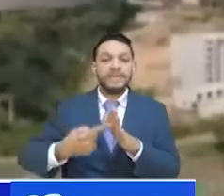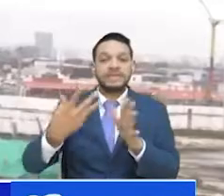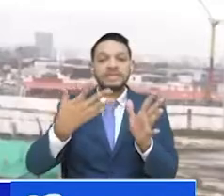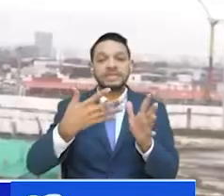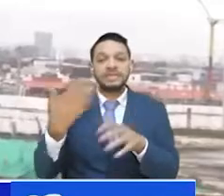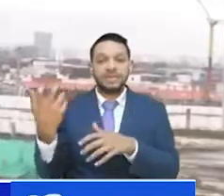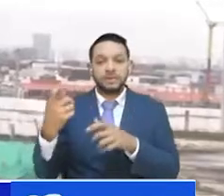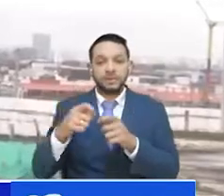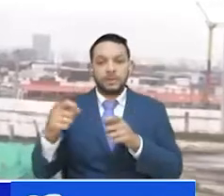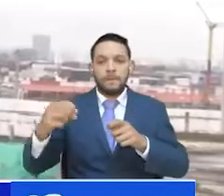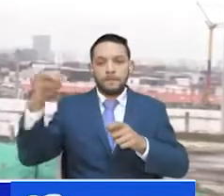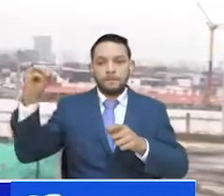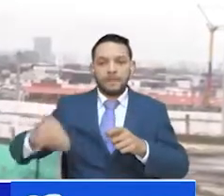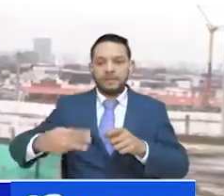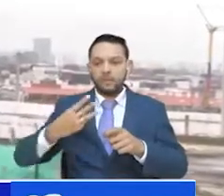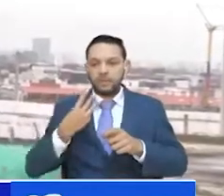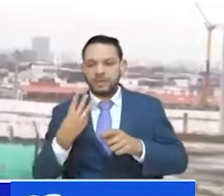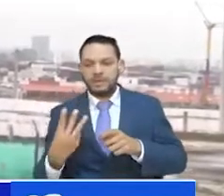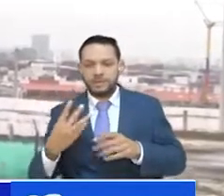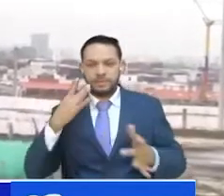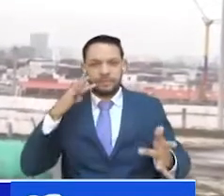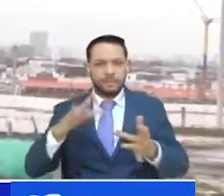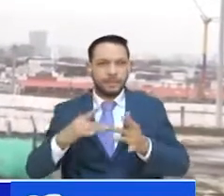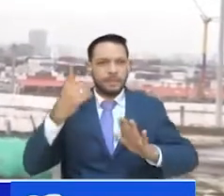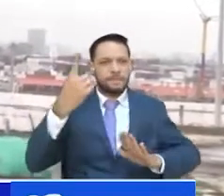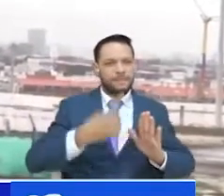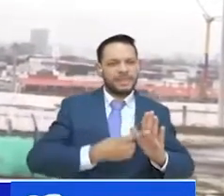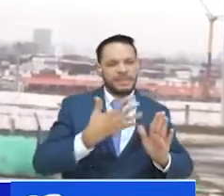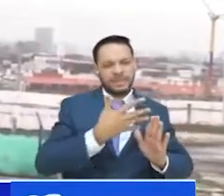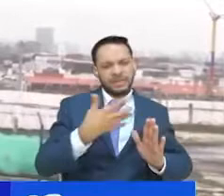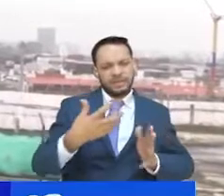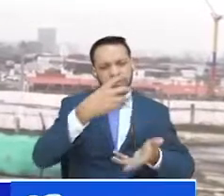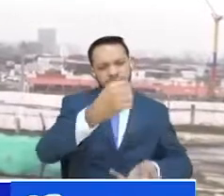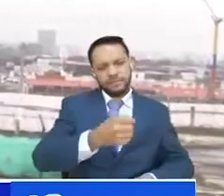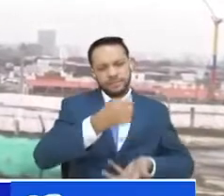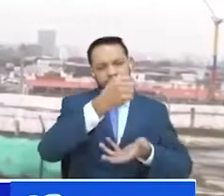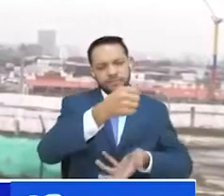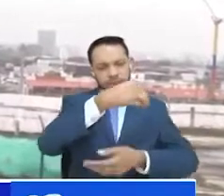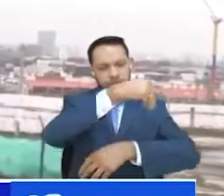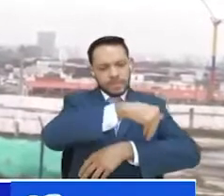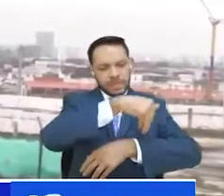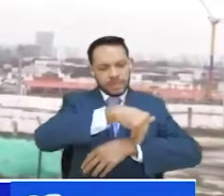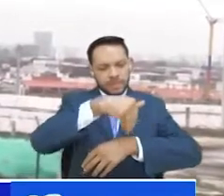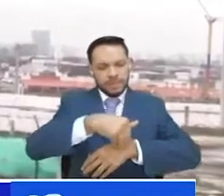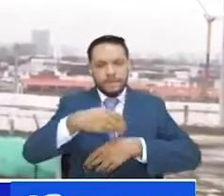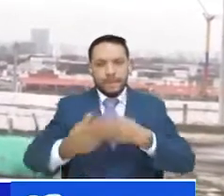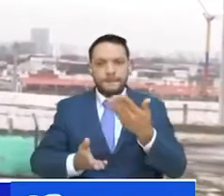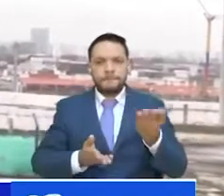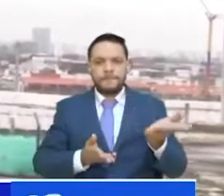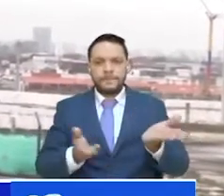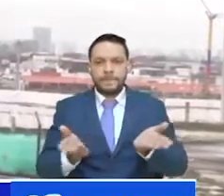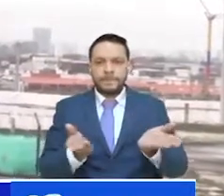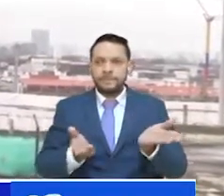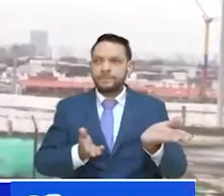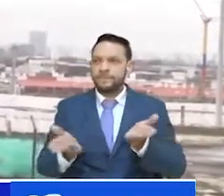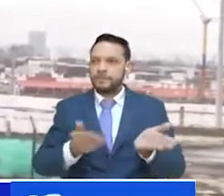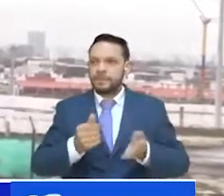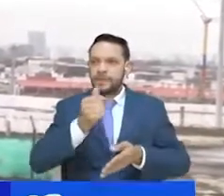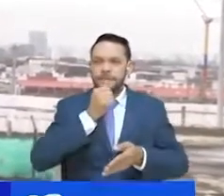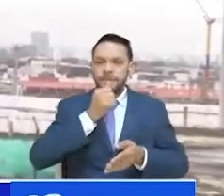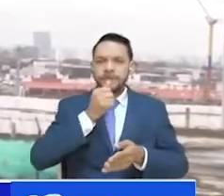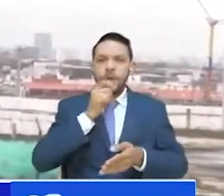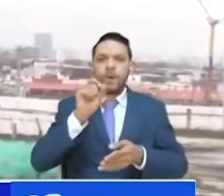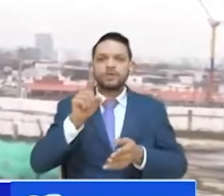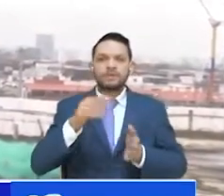Una inversión que supera los 5.500 millones de pesos y con esto podemos darle el servicio de agua potable más o menos a unas